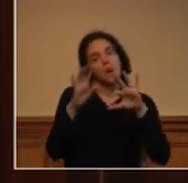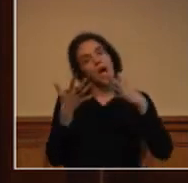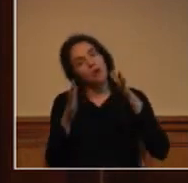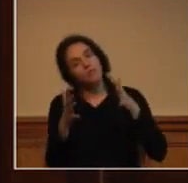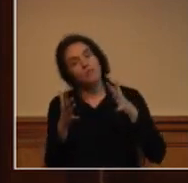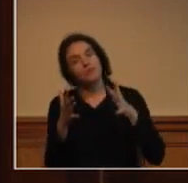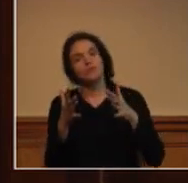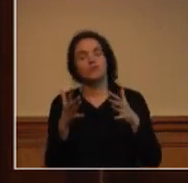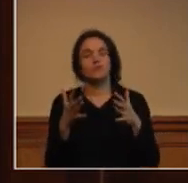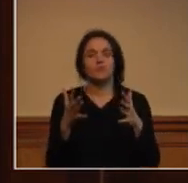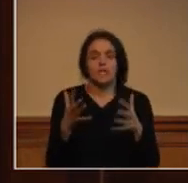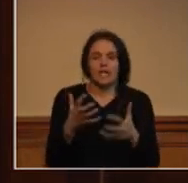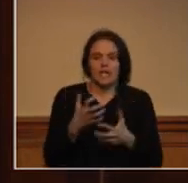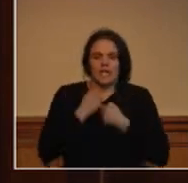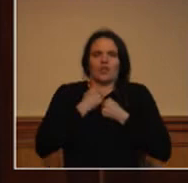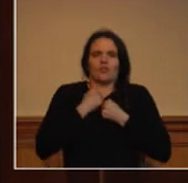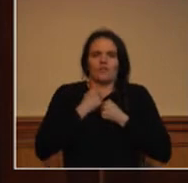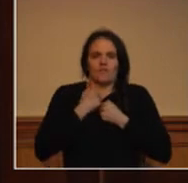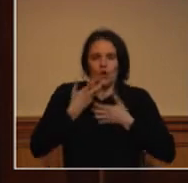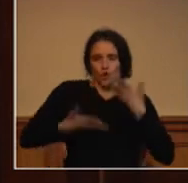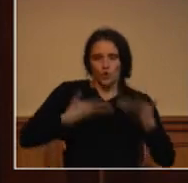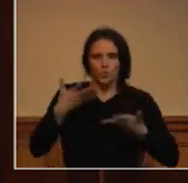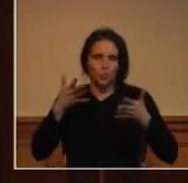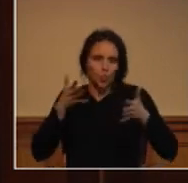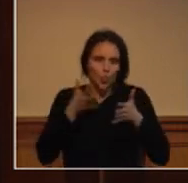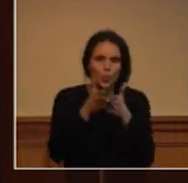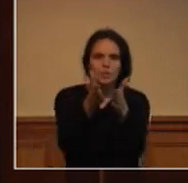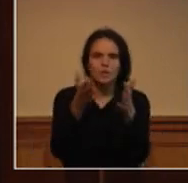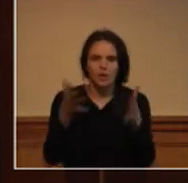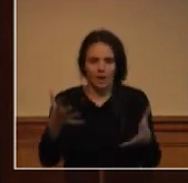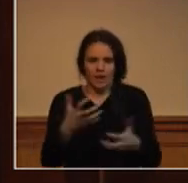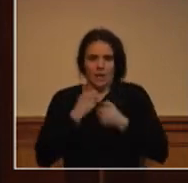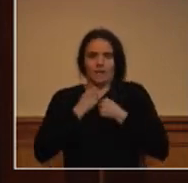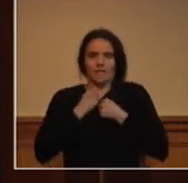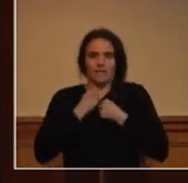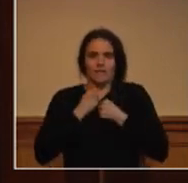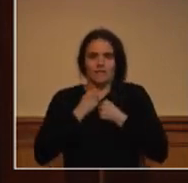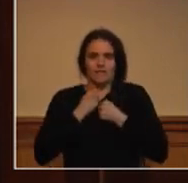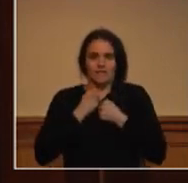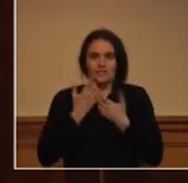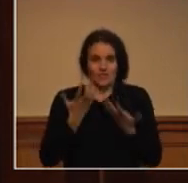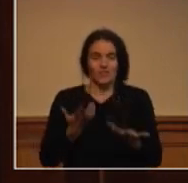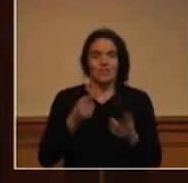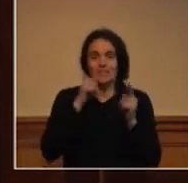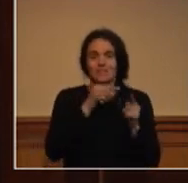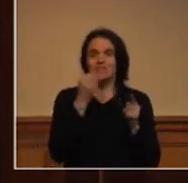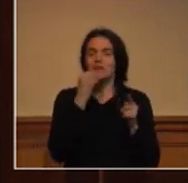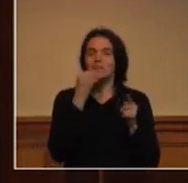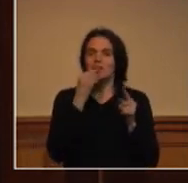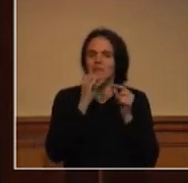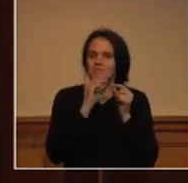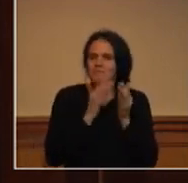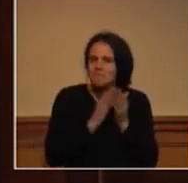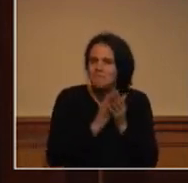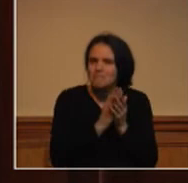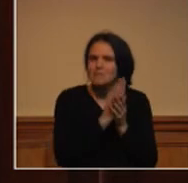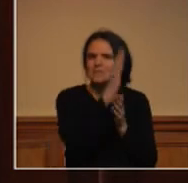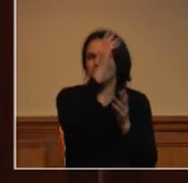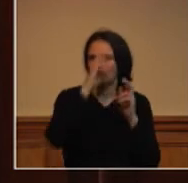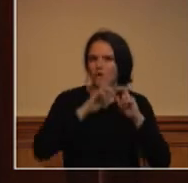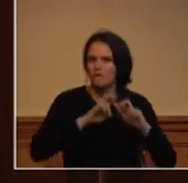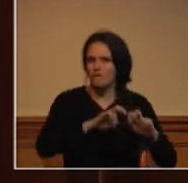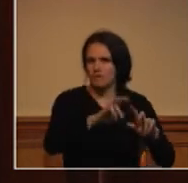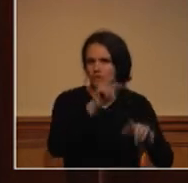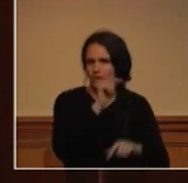también la inhibición conductual, que es un hilito que estamos jalando con mi equipo de investigación.